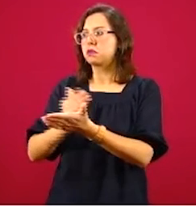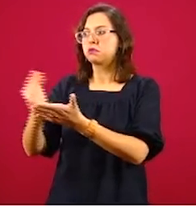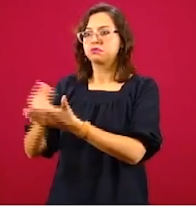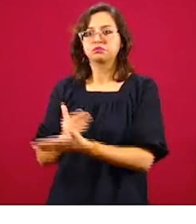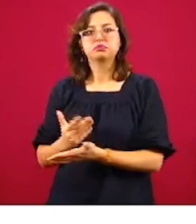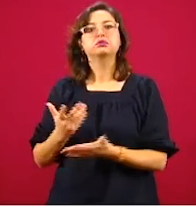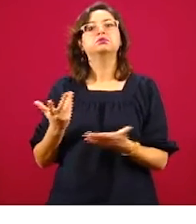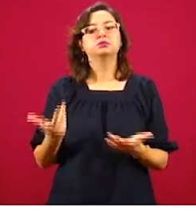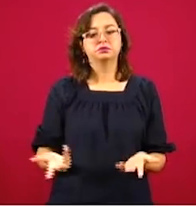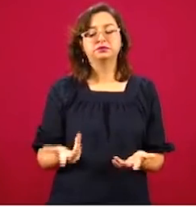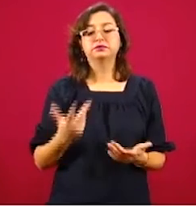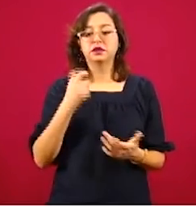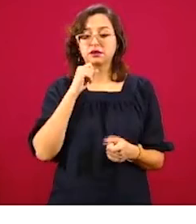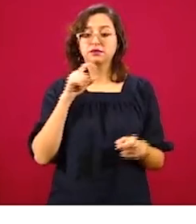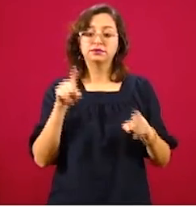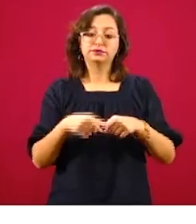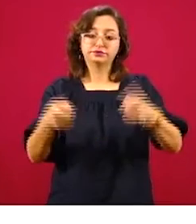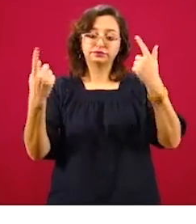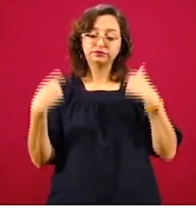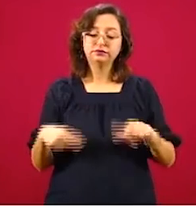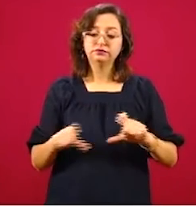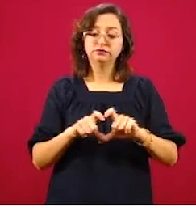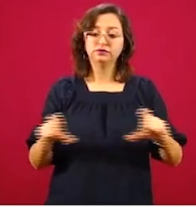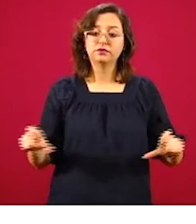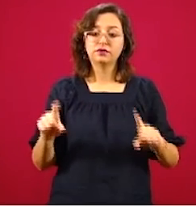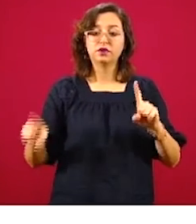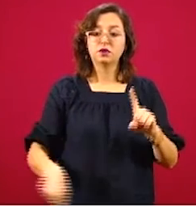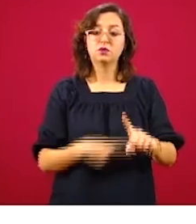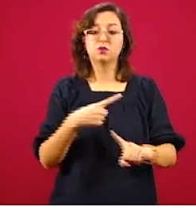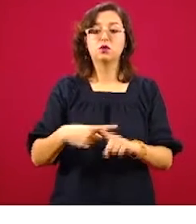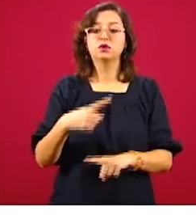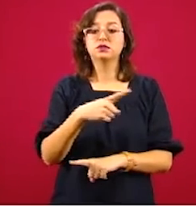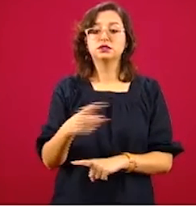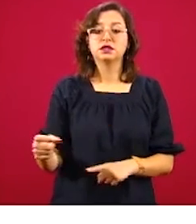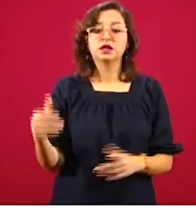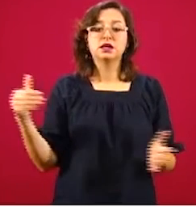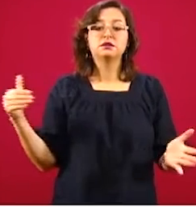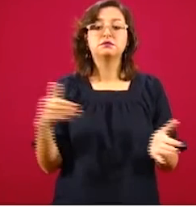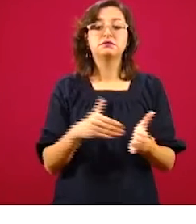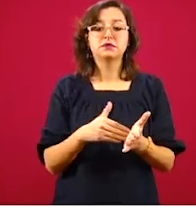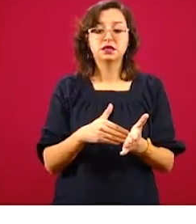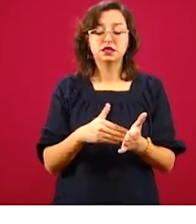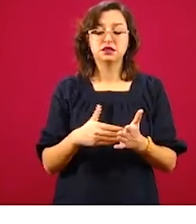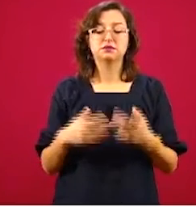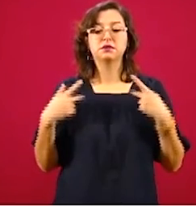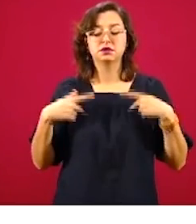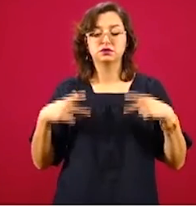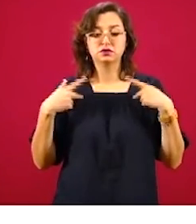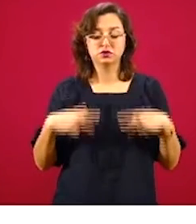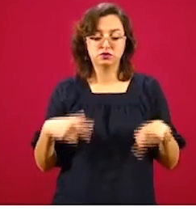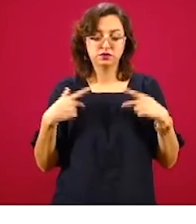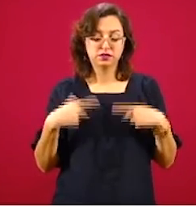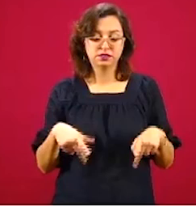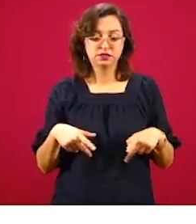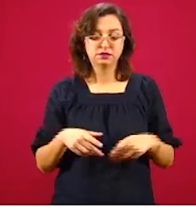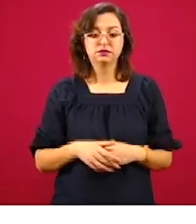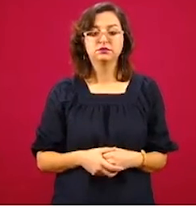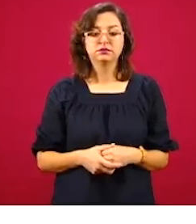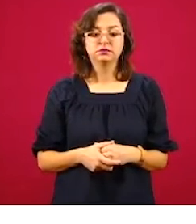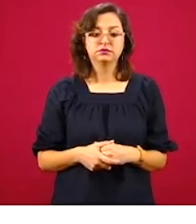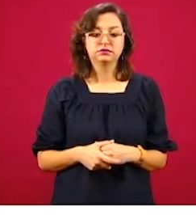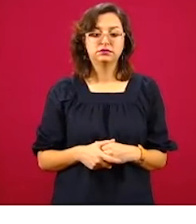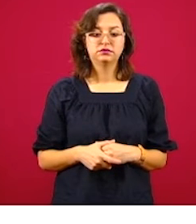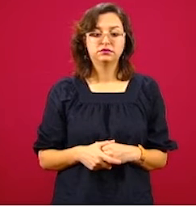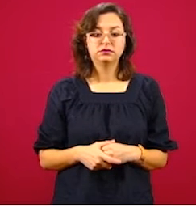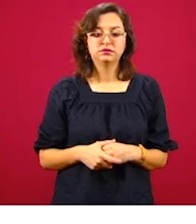aquí en la parte de abajo por la tasa por cada 100.000 habitantes y aquí